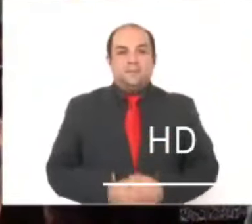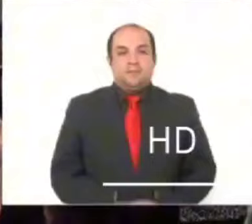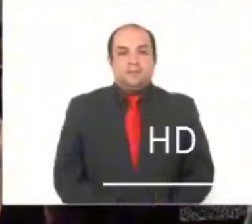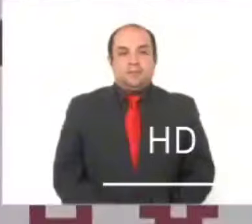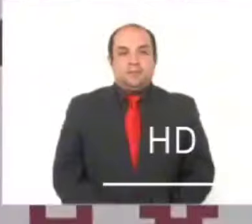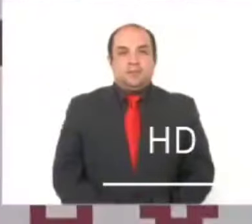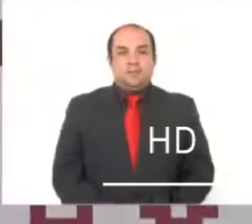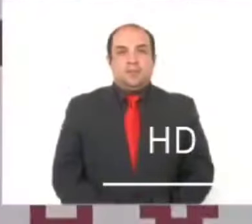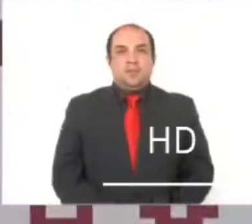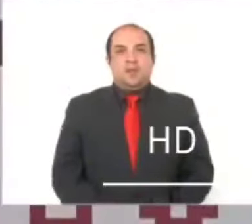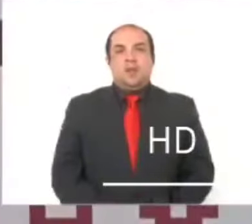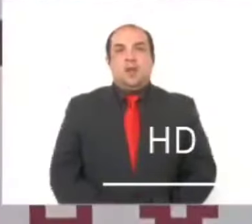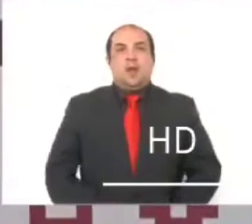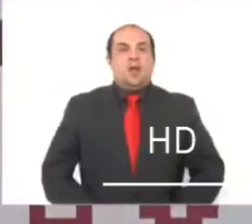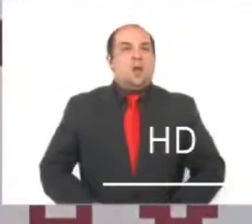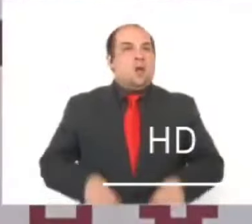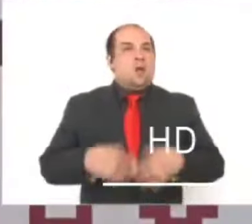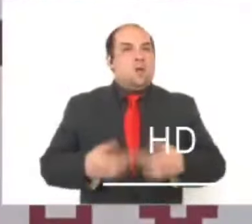Wow.